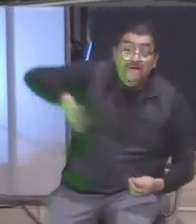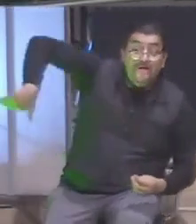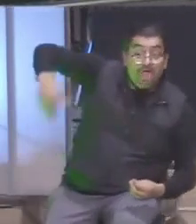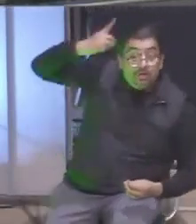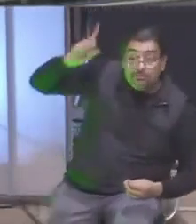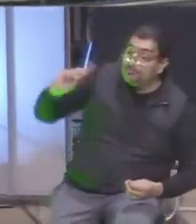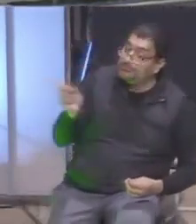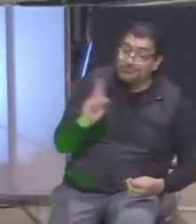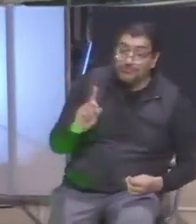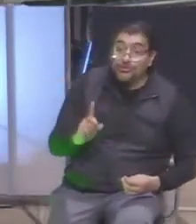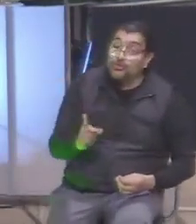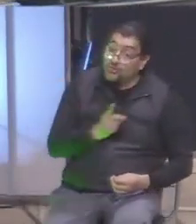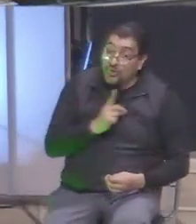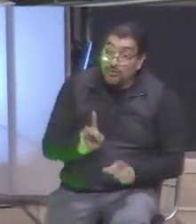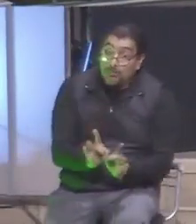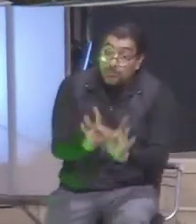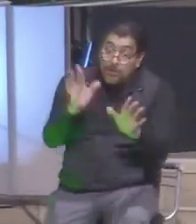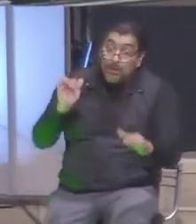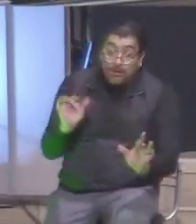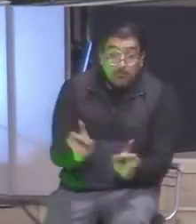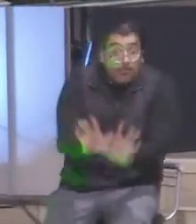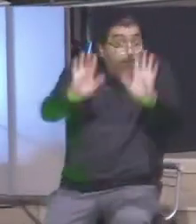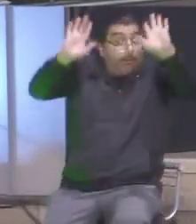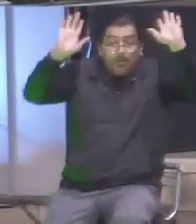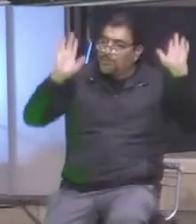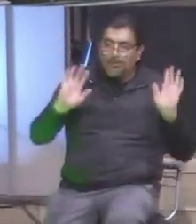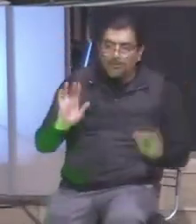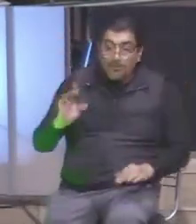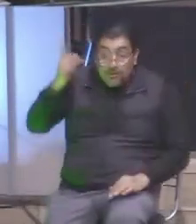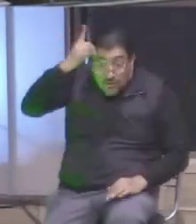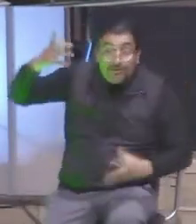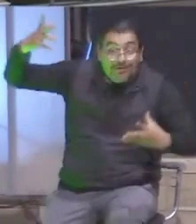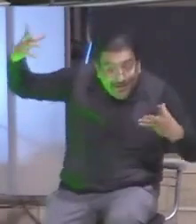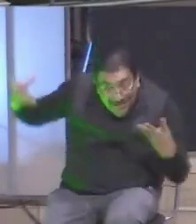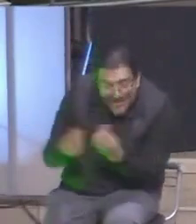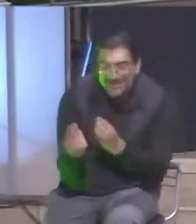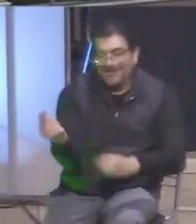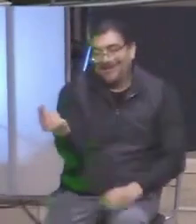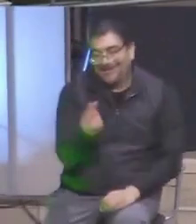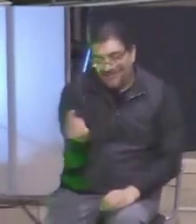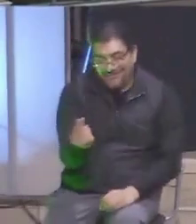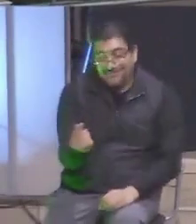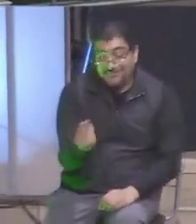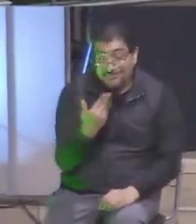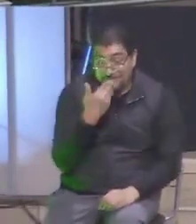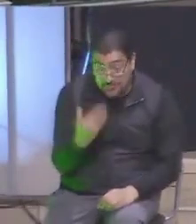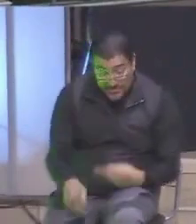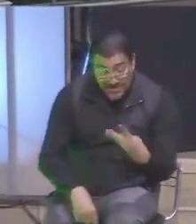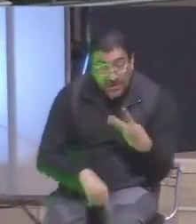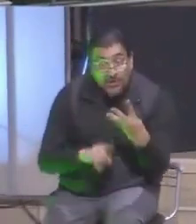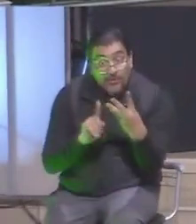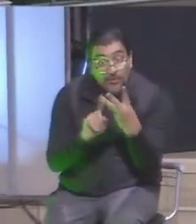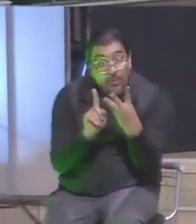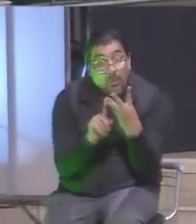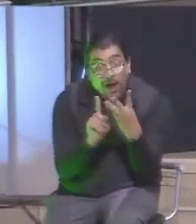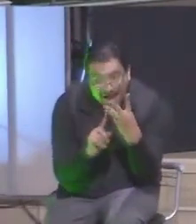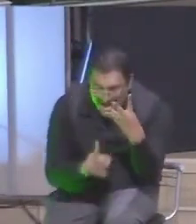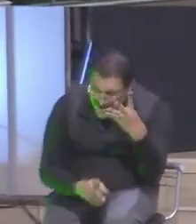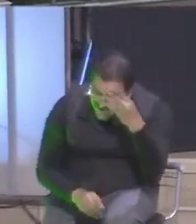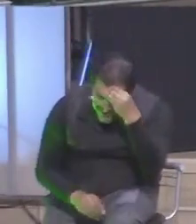cielo Te va a ocurrir o te va a pasar si Dios no está ahí y punto número